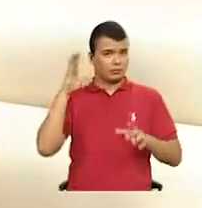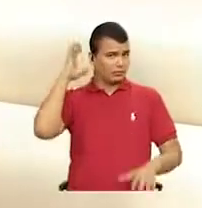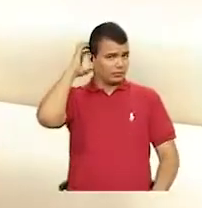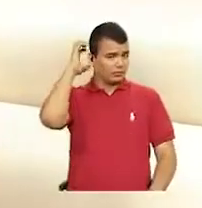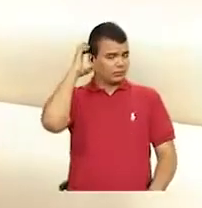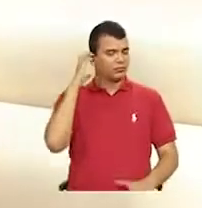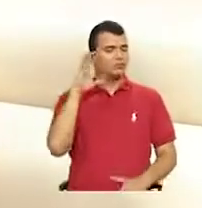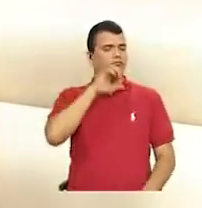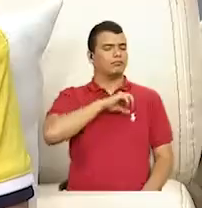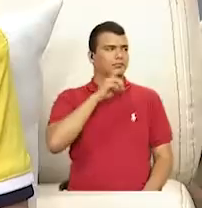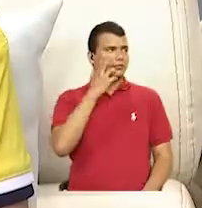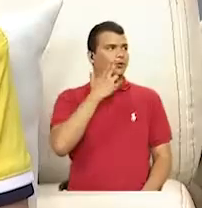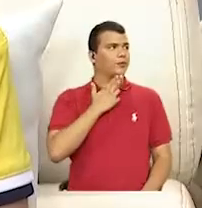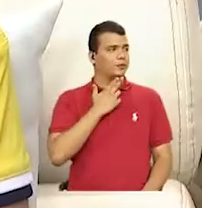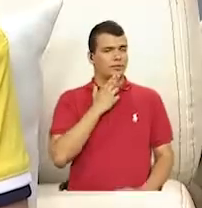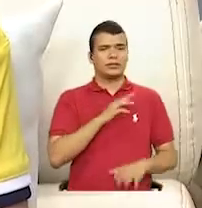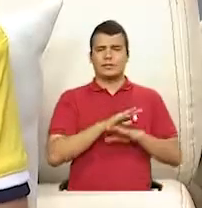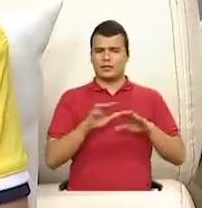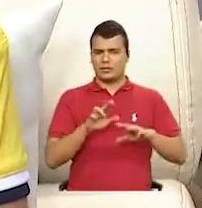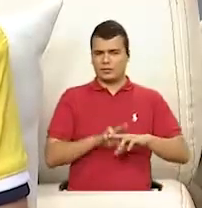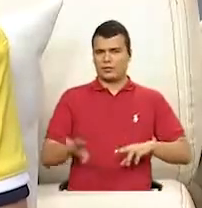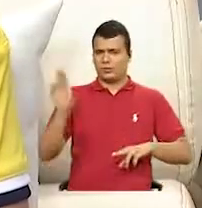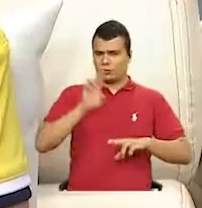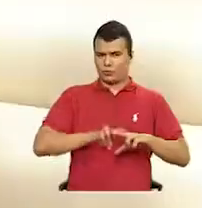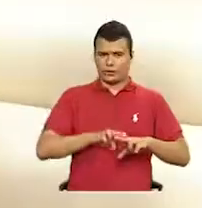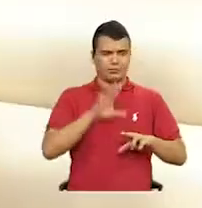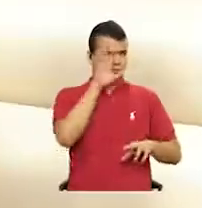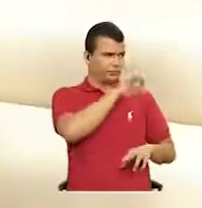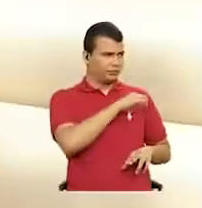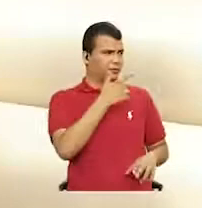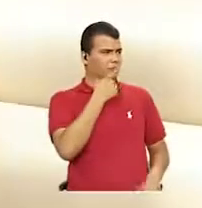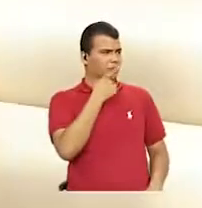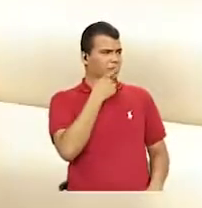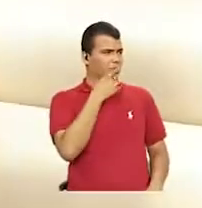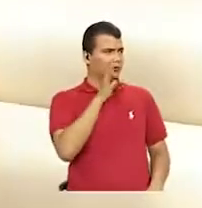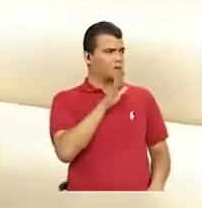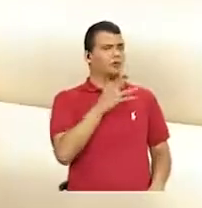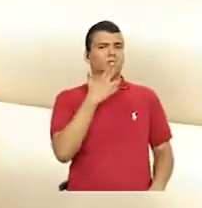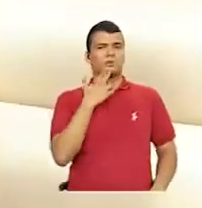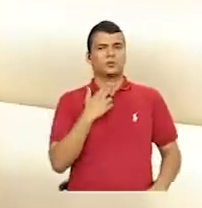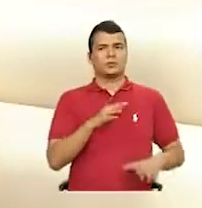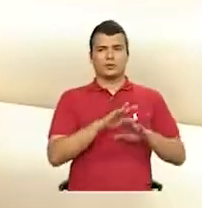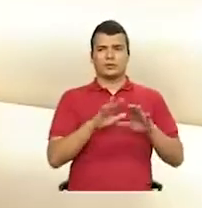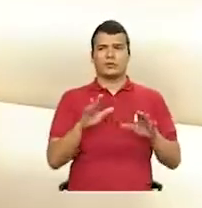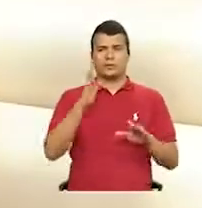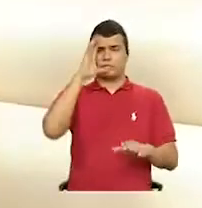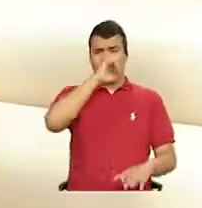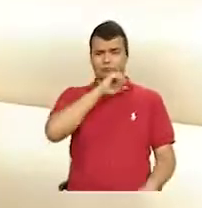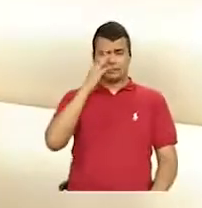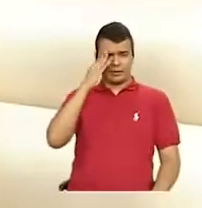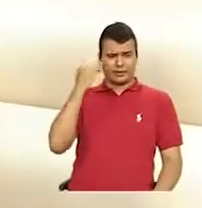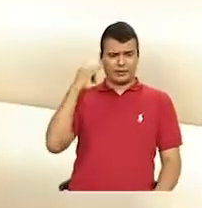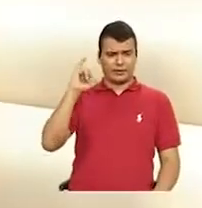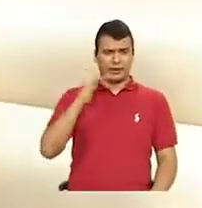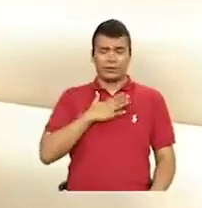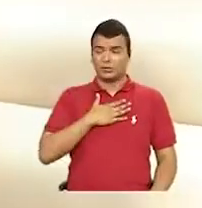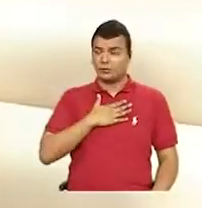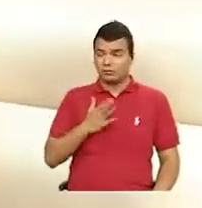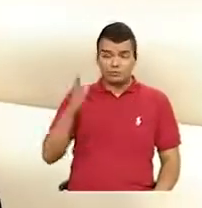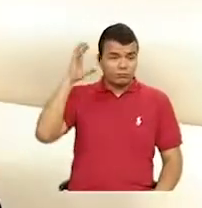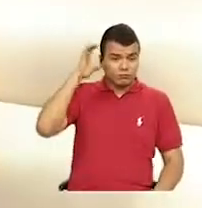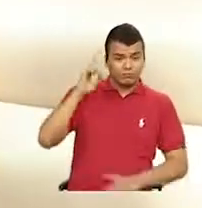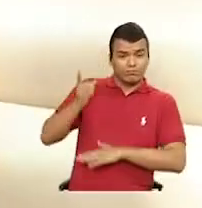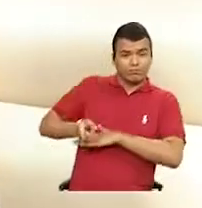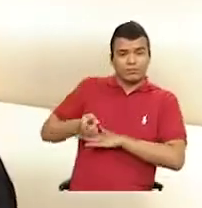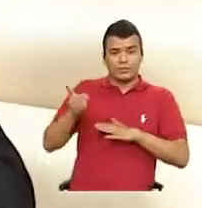algo azucarado. Okay. Hasta ahí todo es correcto. Ahí detectamos el sabor. Exacto, entonces es dulce, ya tu cerebro sabe que es dulce, pero inmediatamente tu cerebro manda una